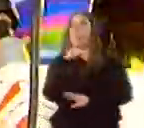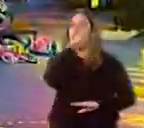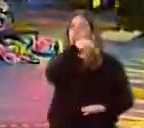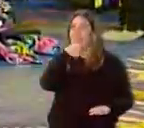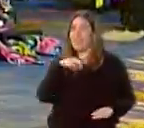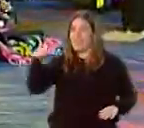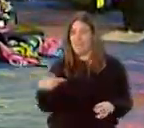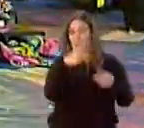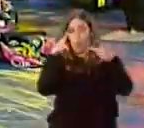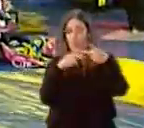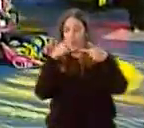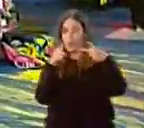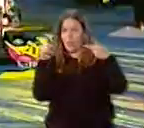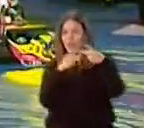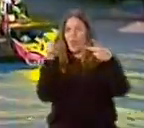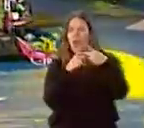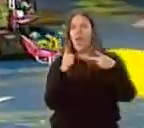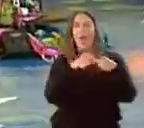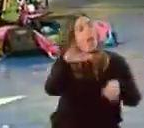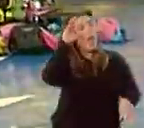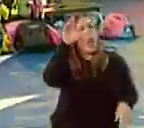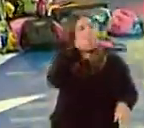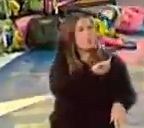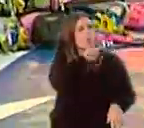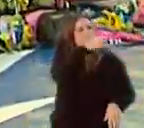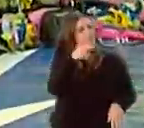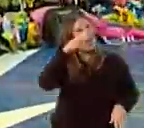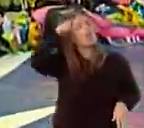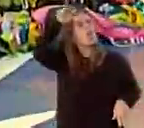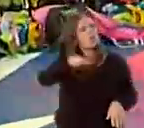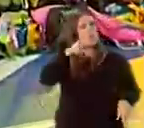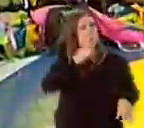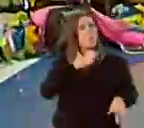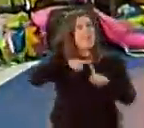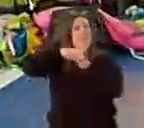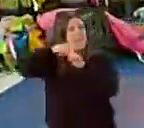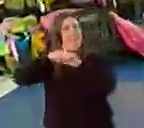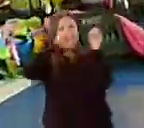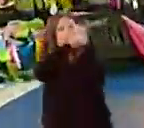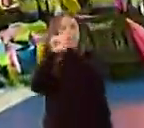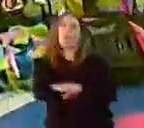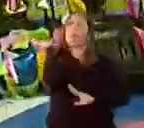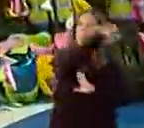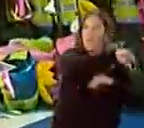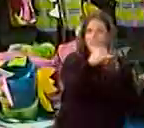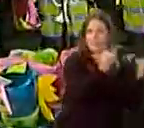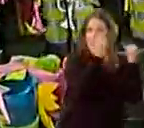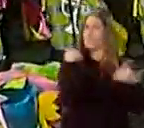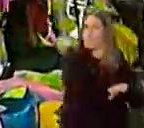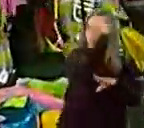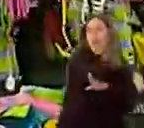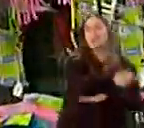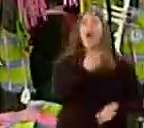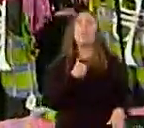escúchame compañero tienes que reconocer lo que nuestro nivel pero a mí me gustan tus